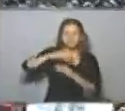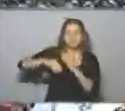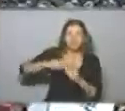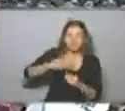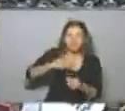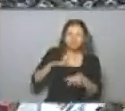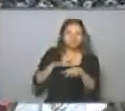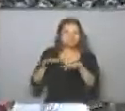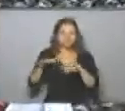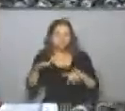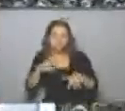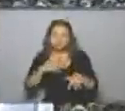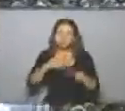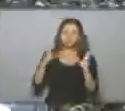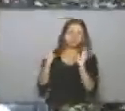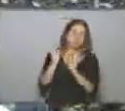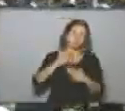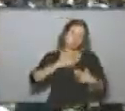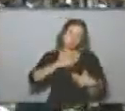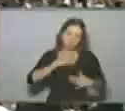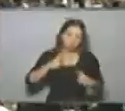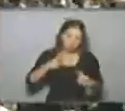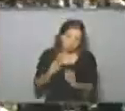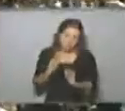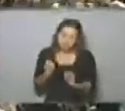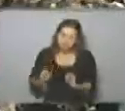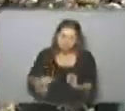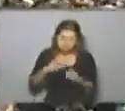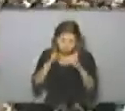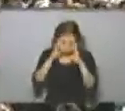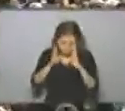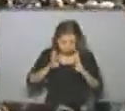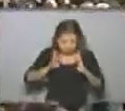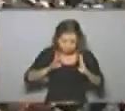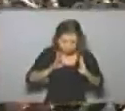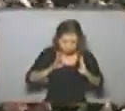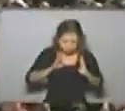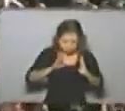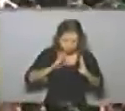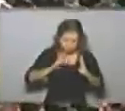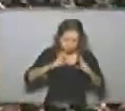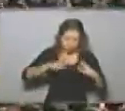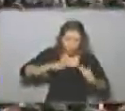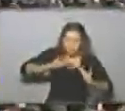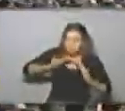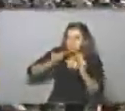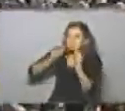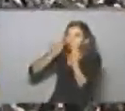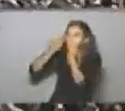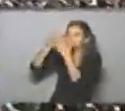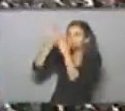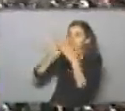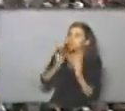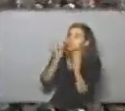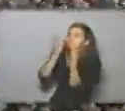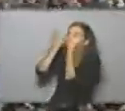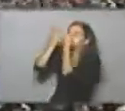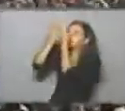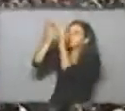de las dificultades, de las necesidades, ¿no? Y se encomienda a Dios, lo pone todo en sus